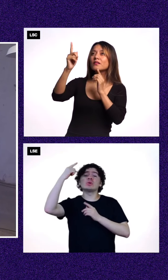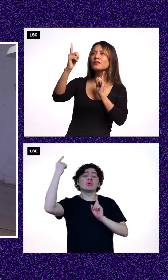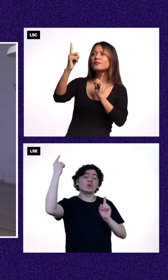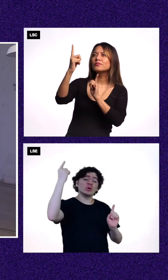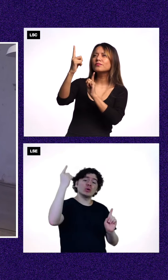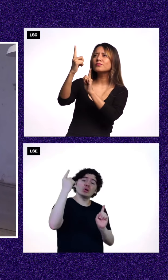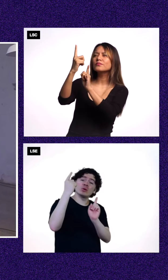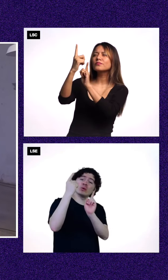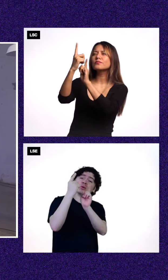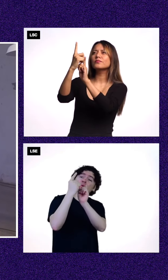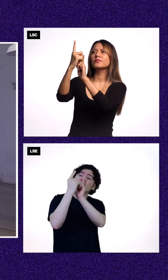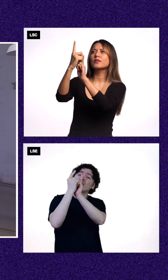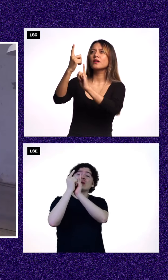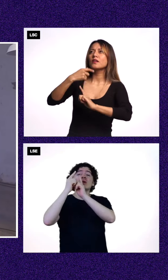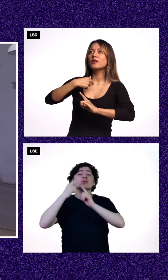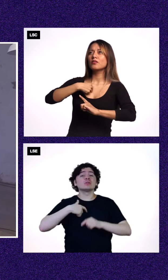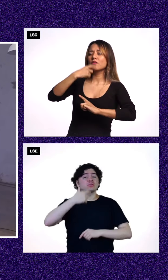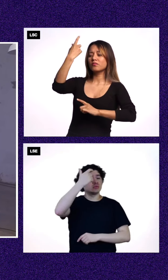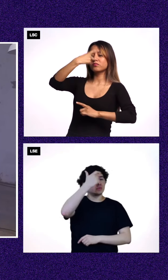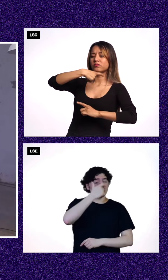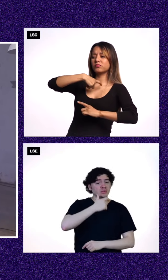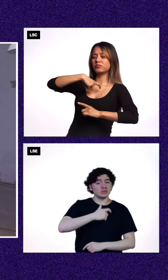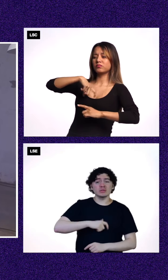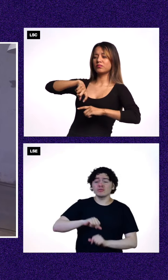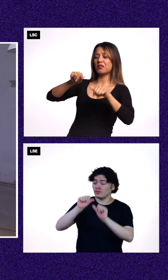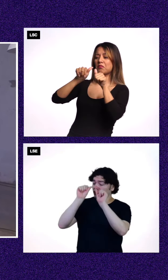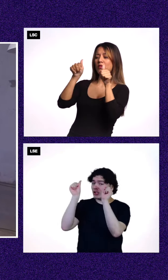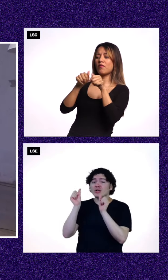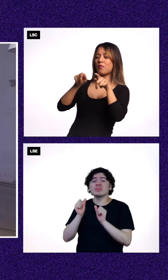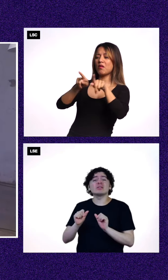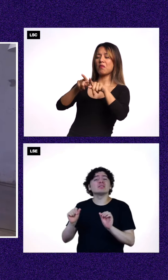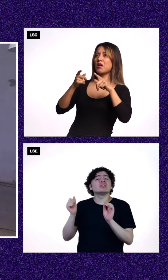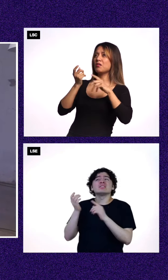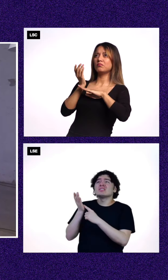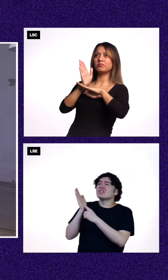y presento tal y como soy.